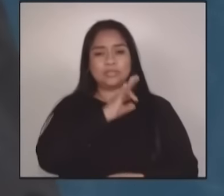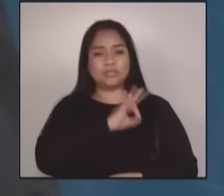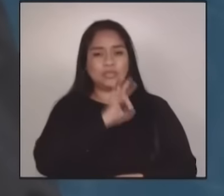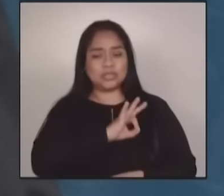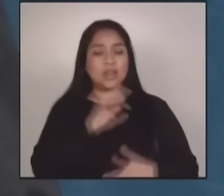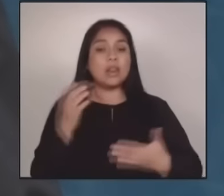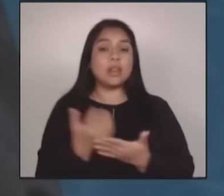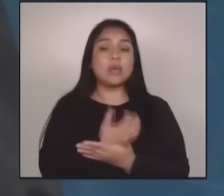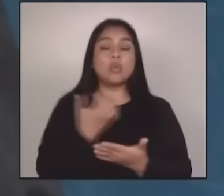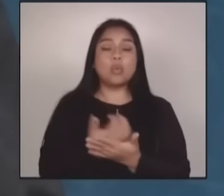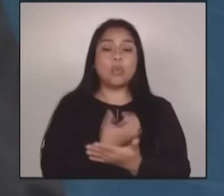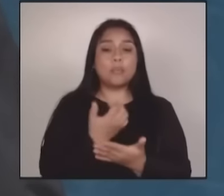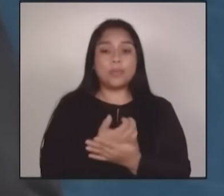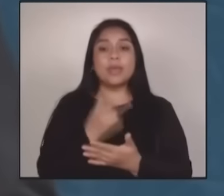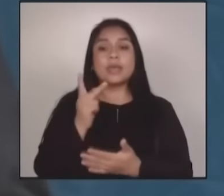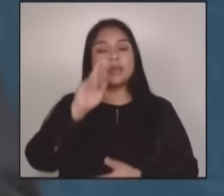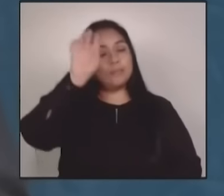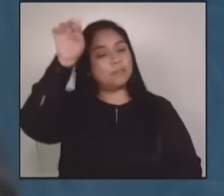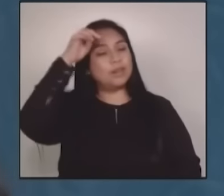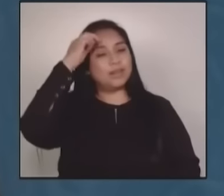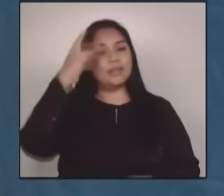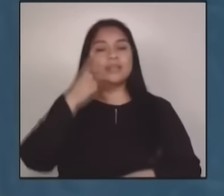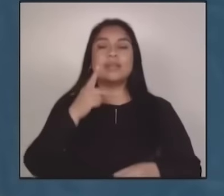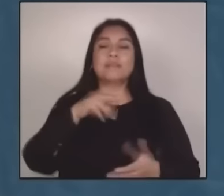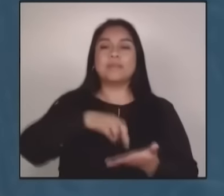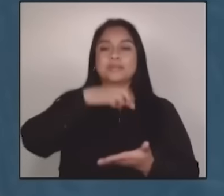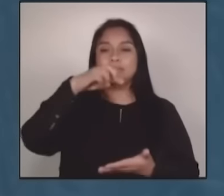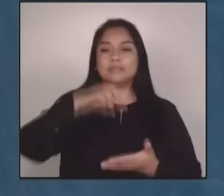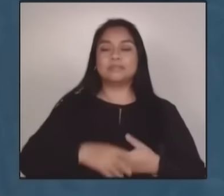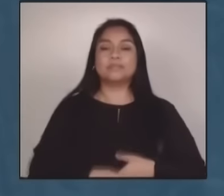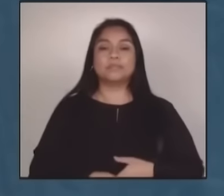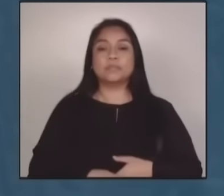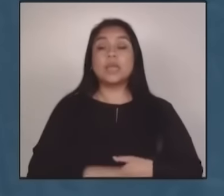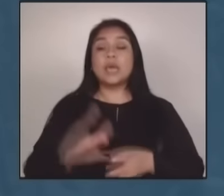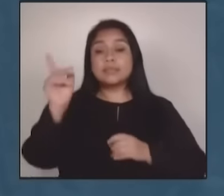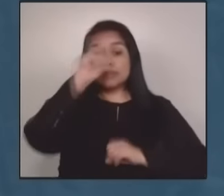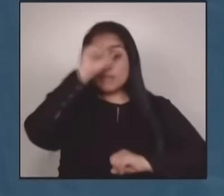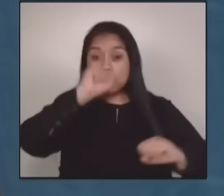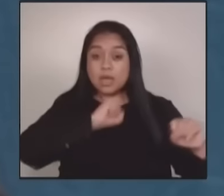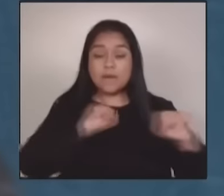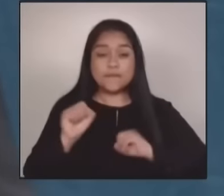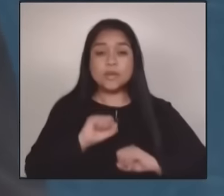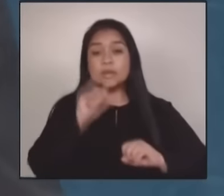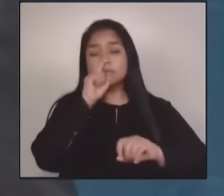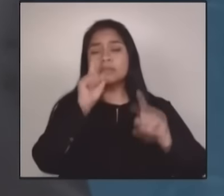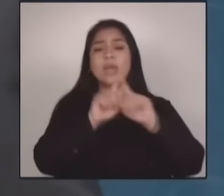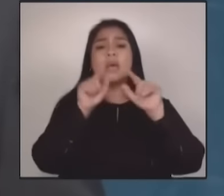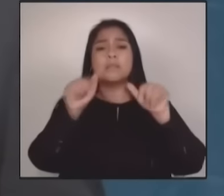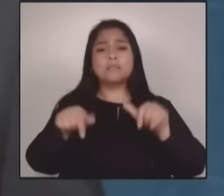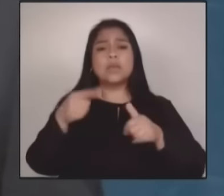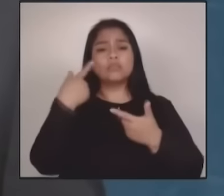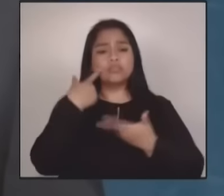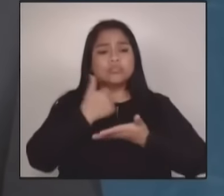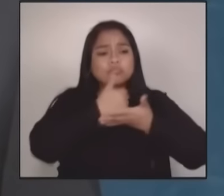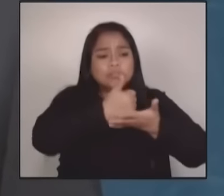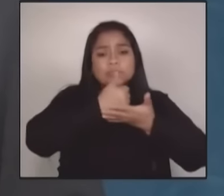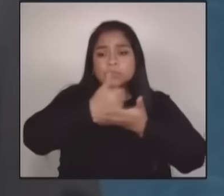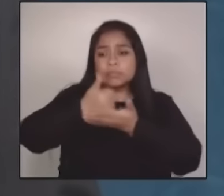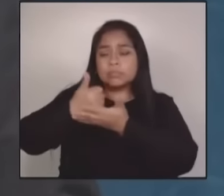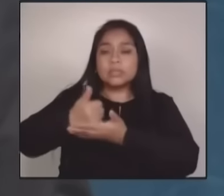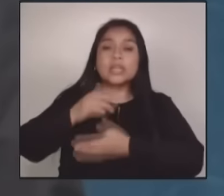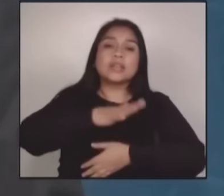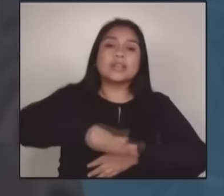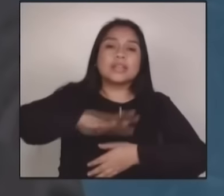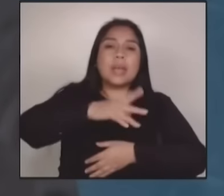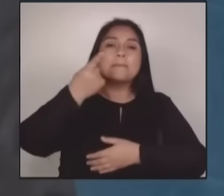económica y política del país. Trabajaremos en colaboración con ellas para